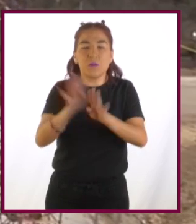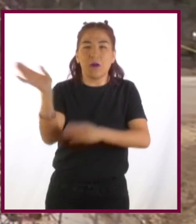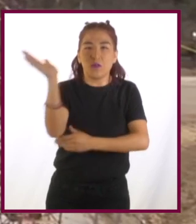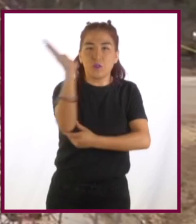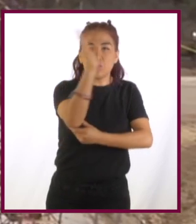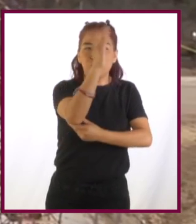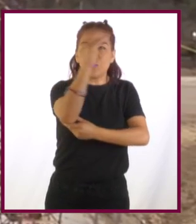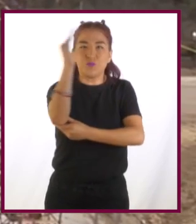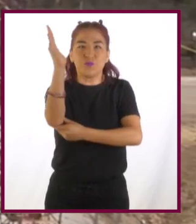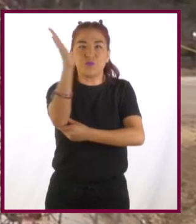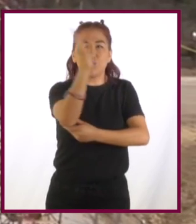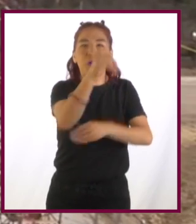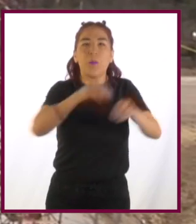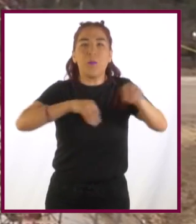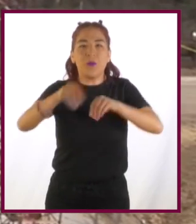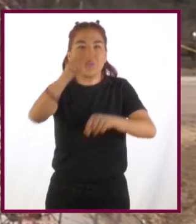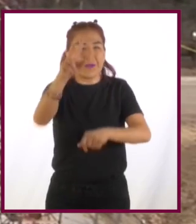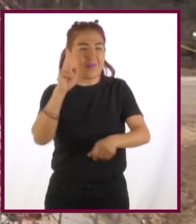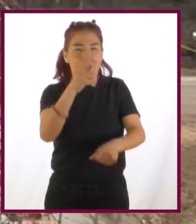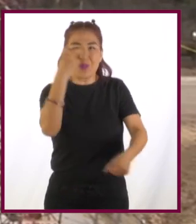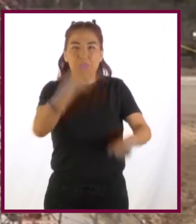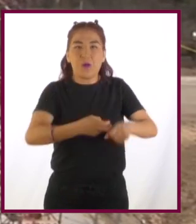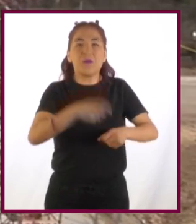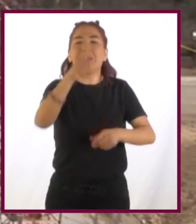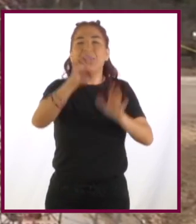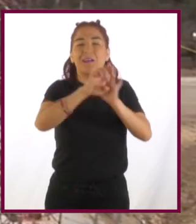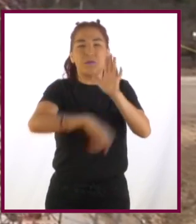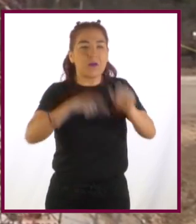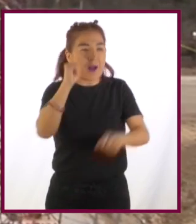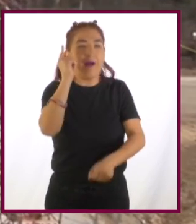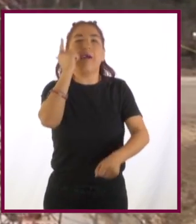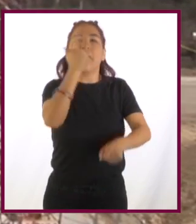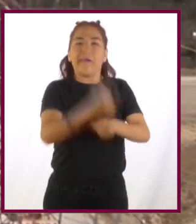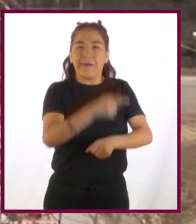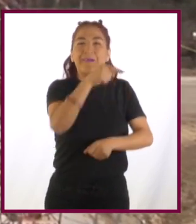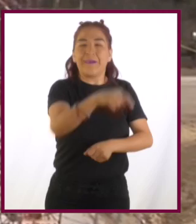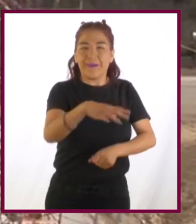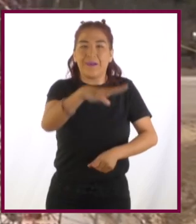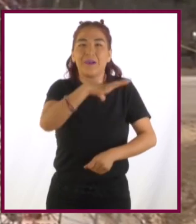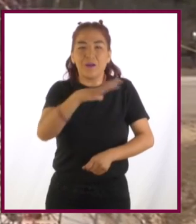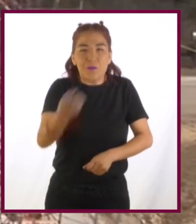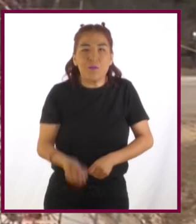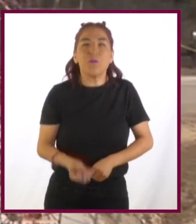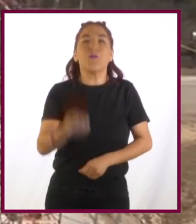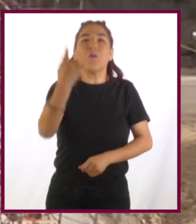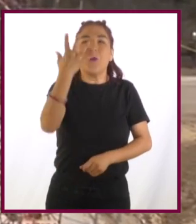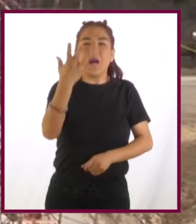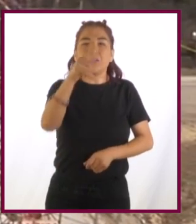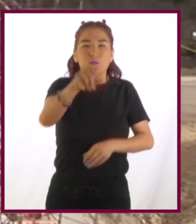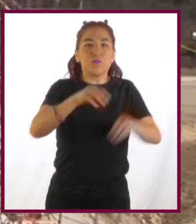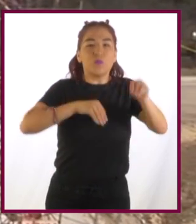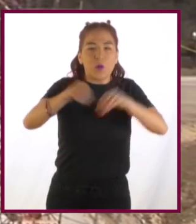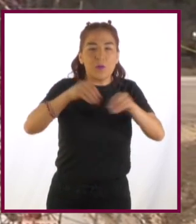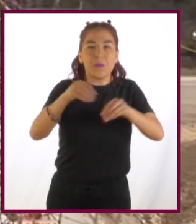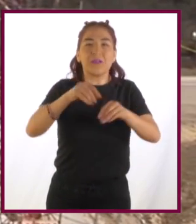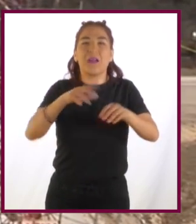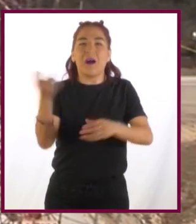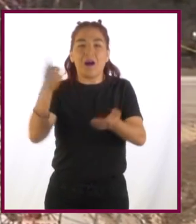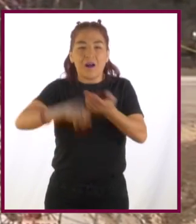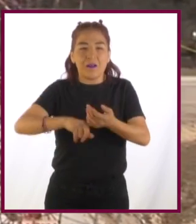están las constantes elásticas, la rigidez, por ejemplo, que te pueden ayudar a determinar